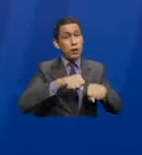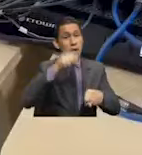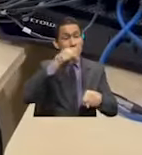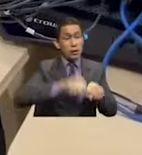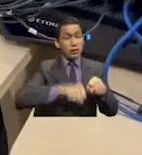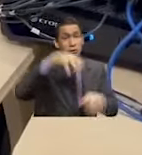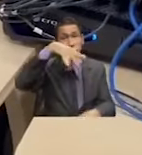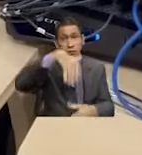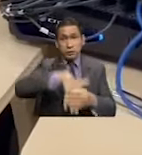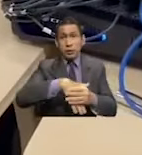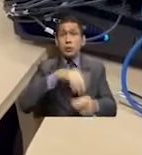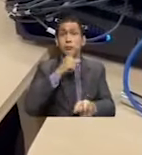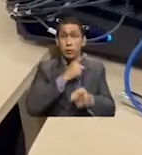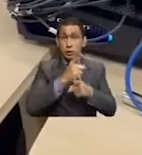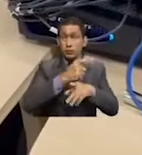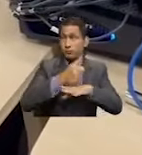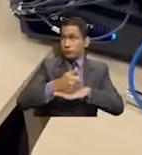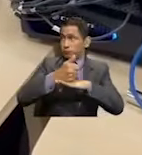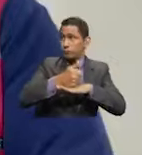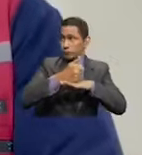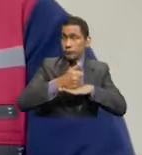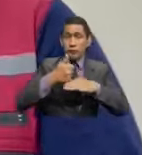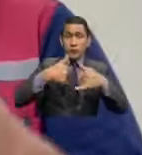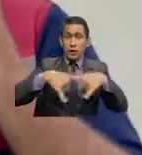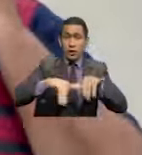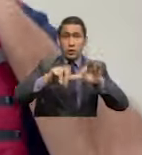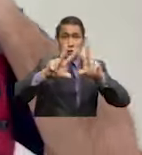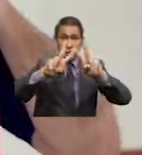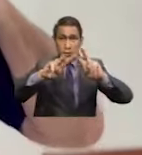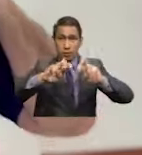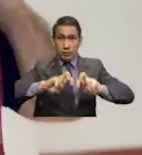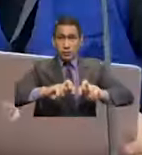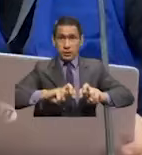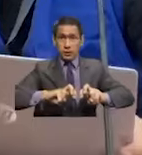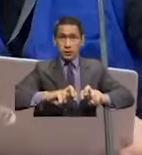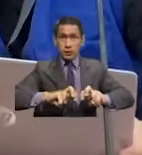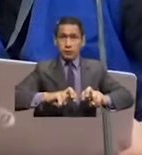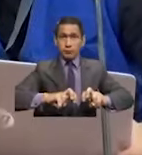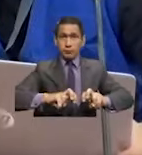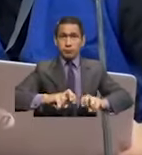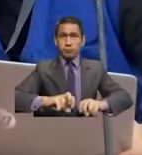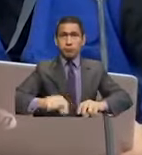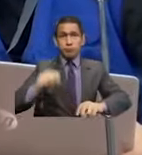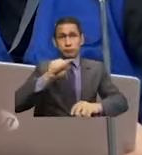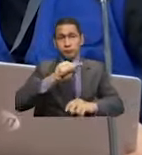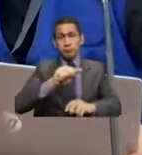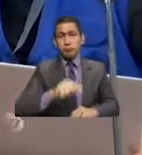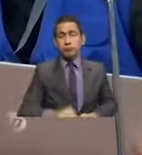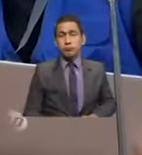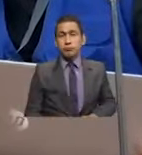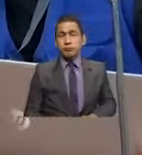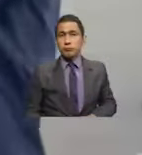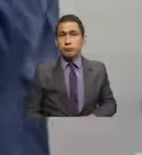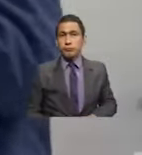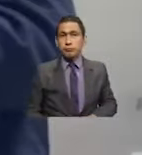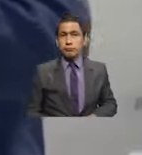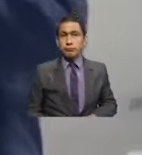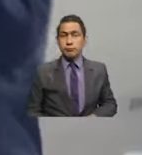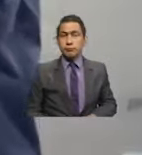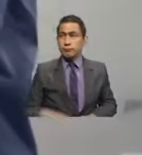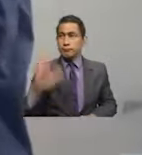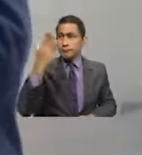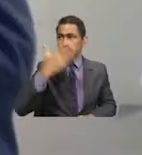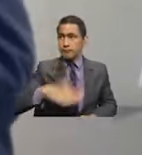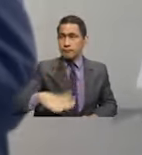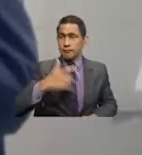Operaciones permanece activado y monitorea de manera constante los sectores que podrían ser afectados por las próximas lluvias. Luis